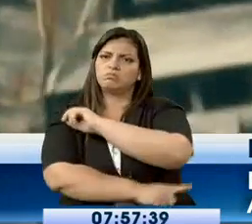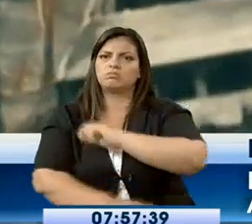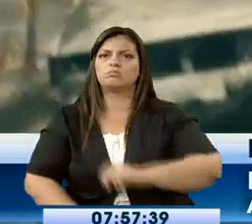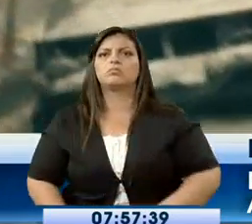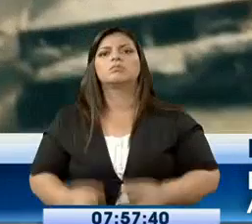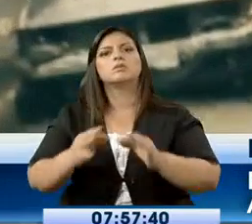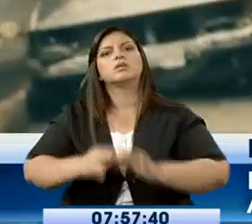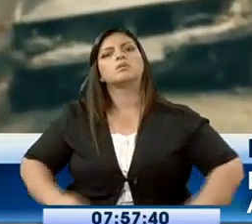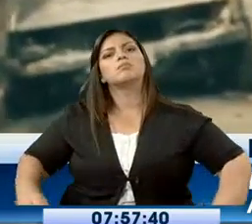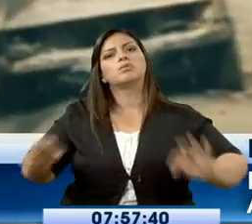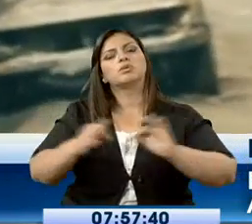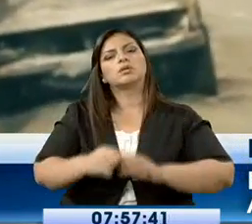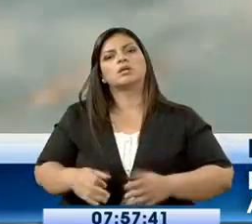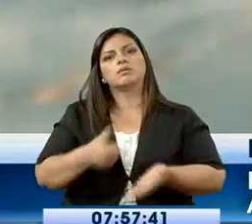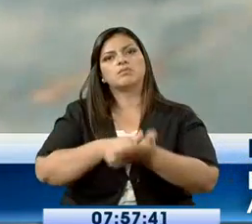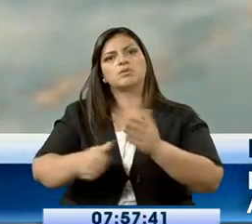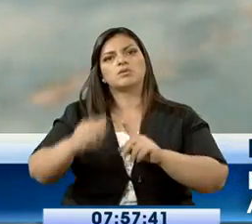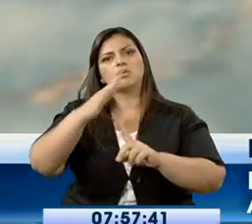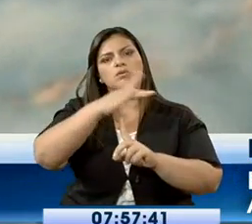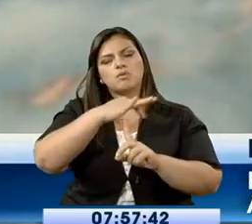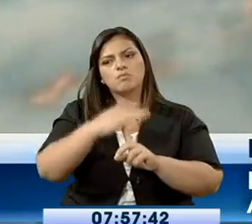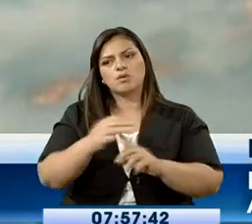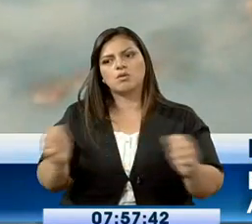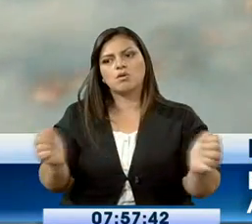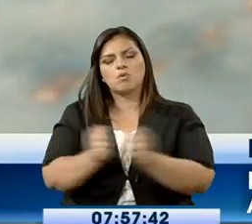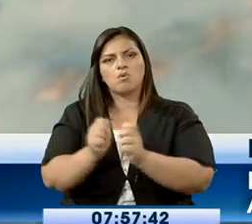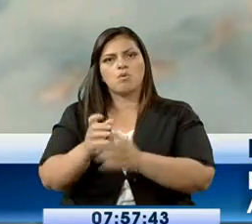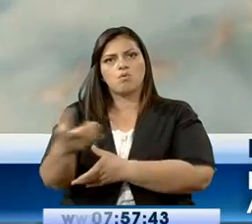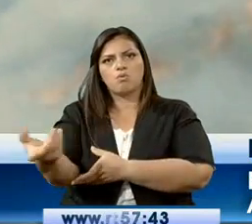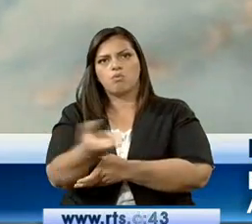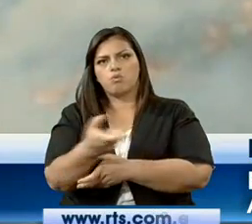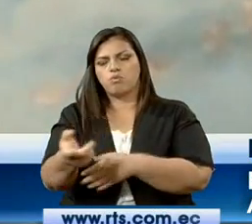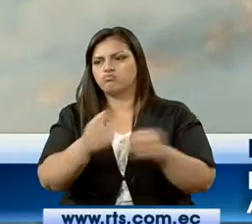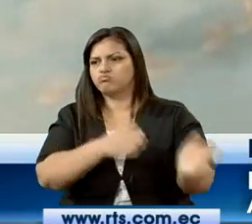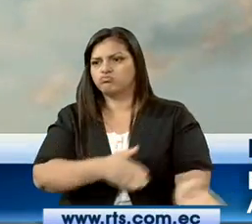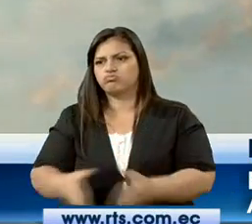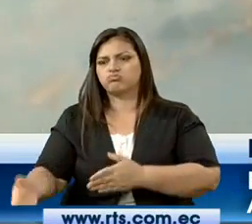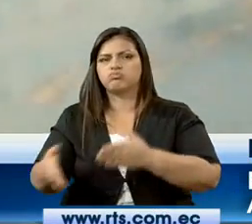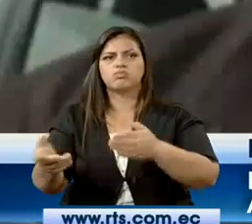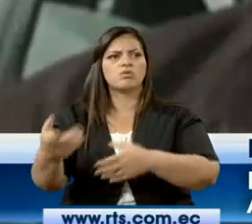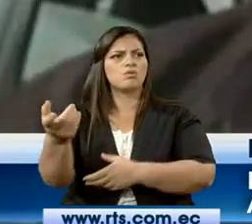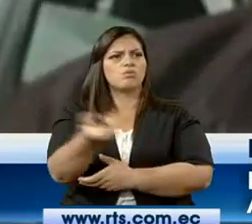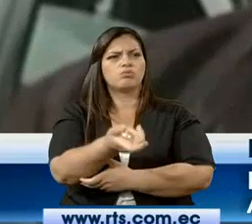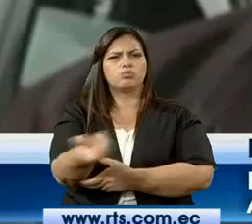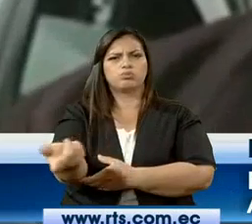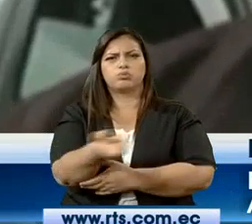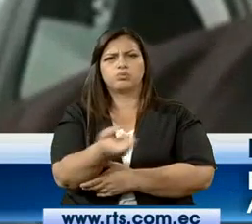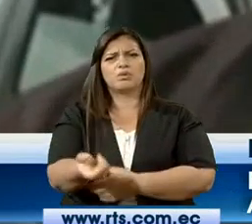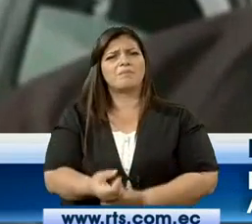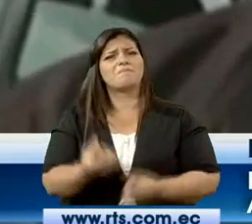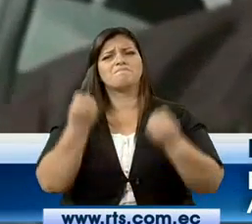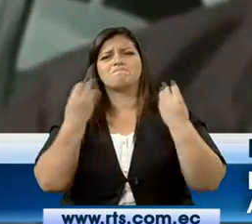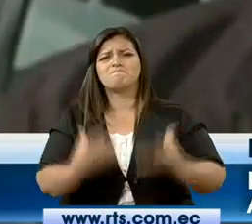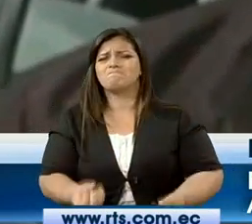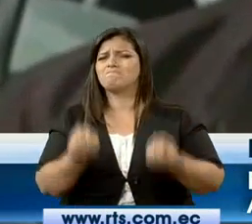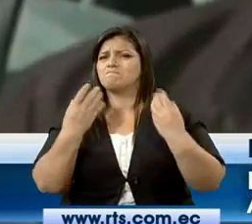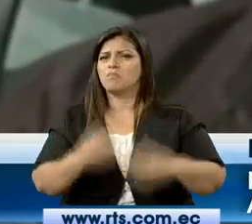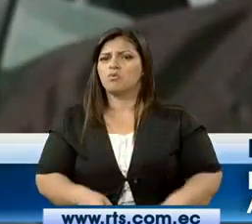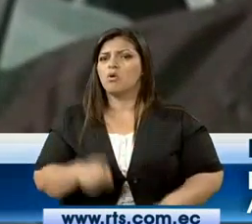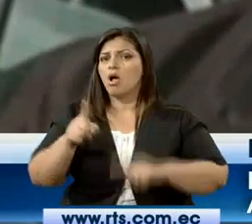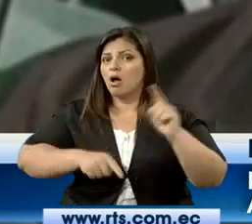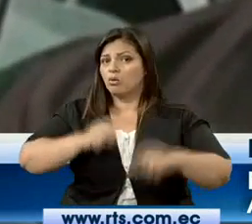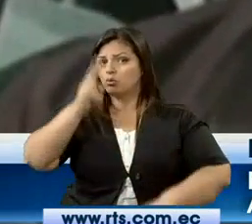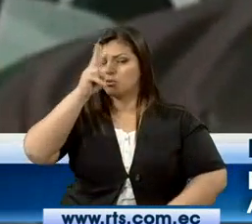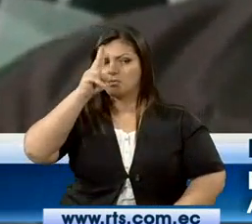de Ambiente, con el Cuerpo de Bomberos, porque tenemos muchísimas alertas, sobre todo de estas quemas controladas, que le digo, quemas de basuras, que